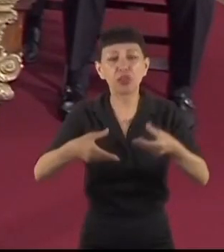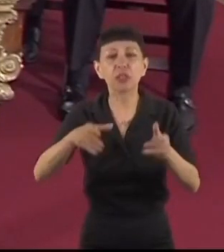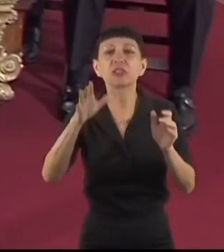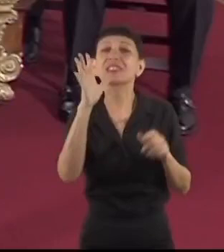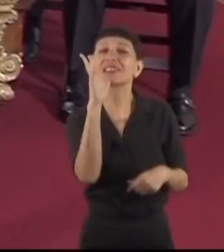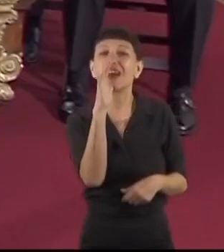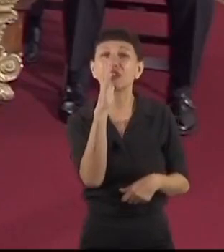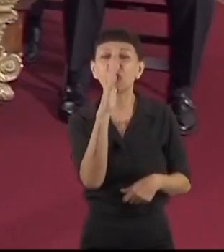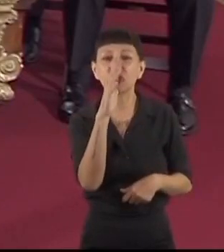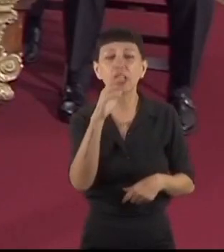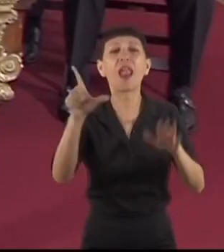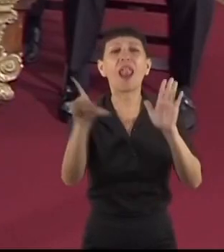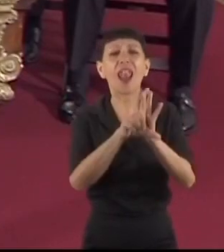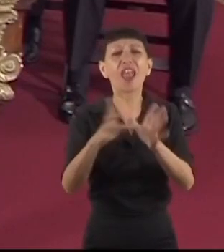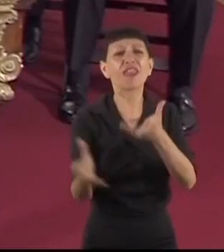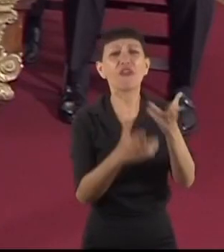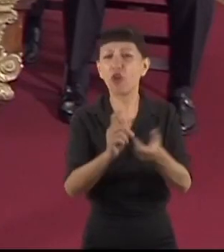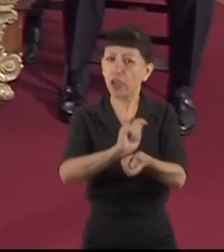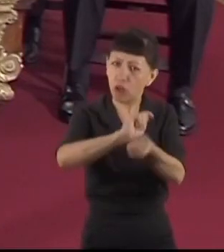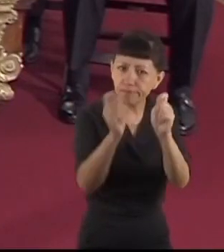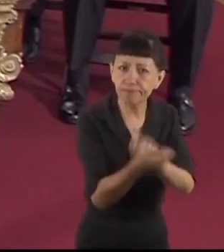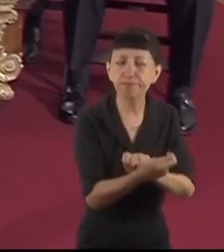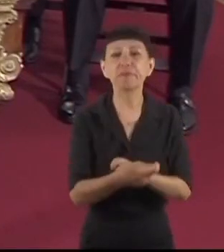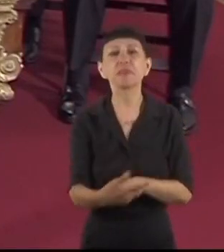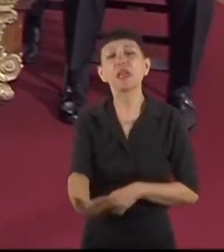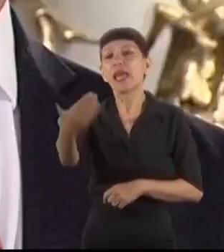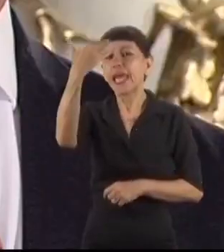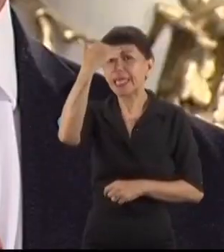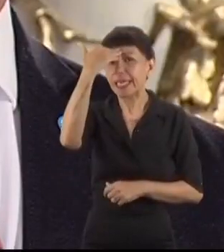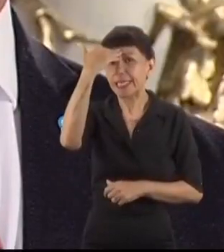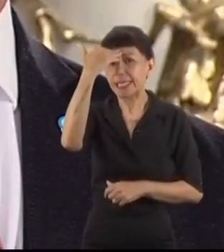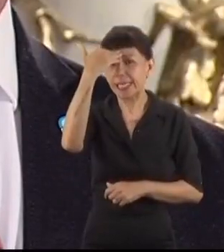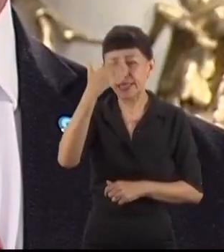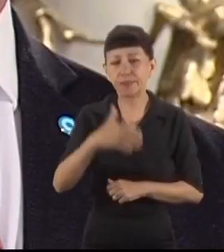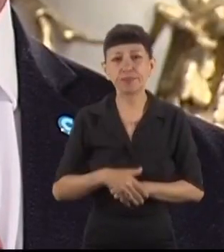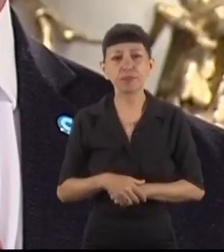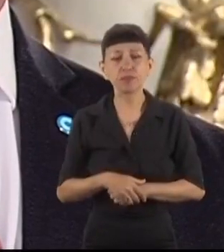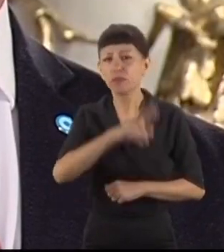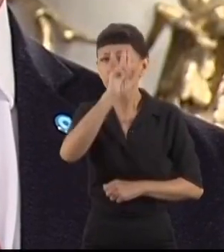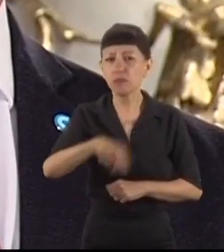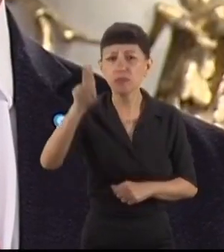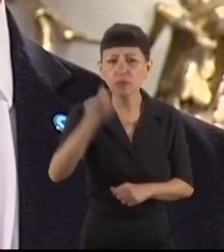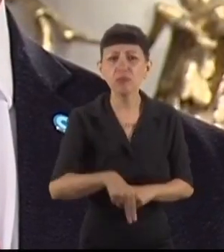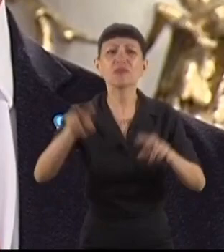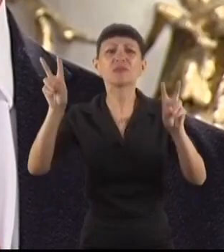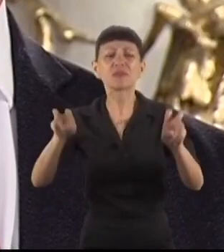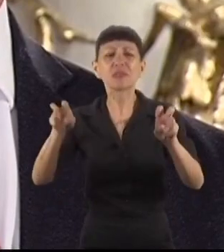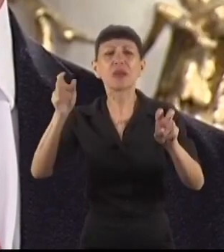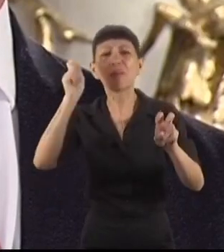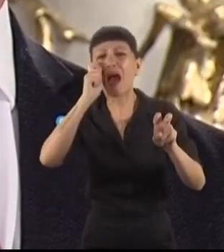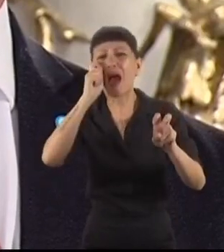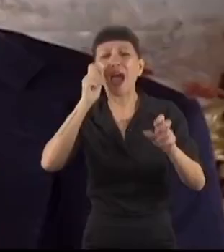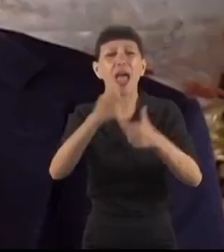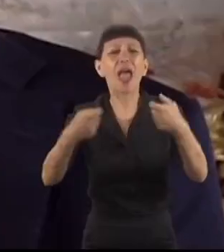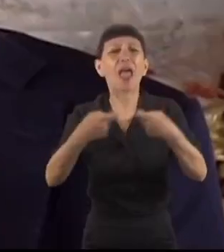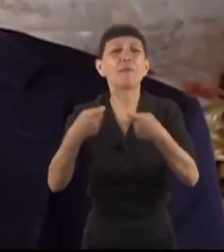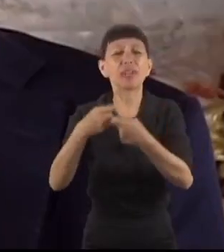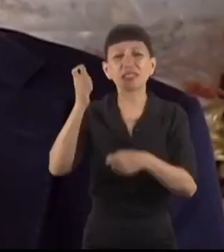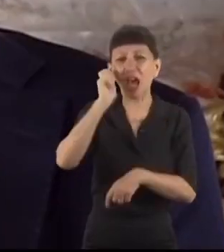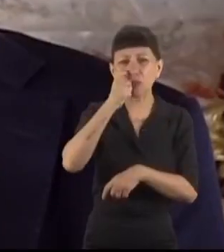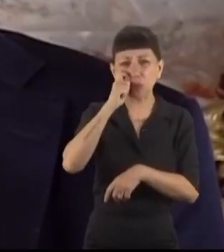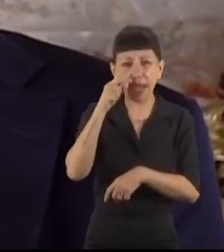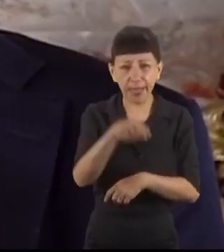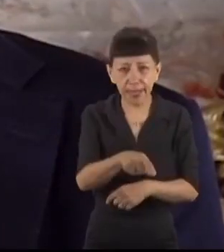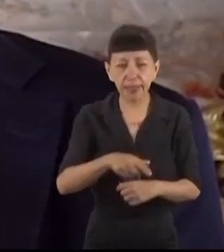de la ley de fuego 15 derogación de las obligaciones de los ingenios azucareros tienen en materia de producción